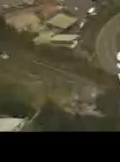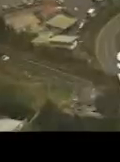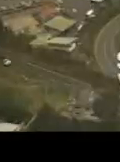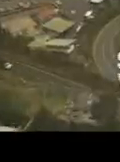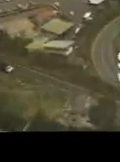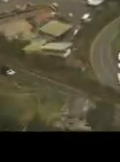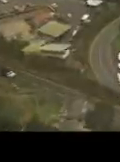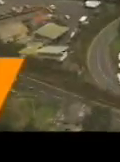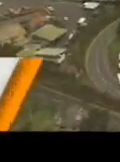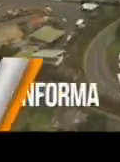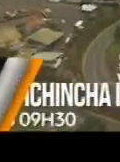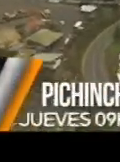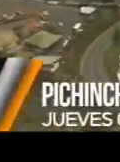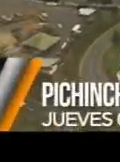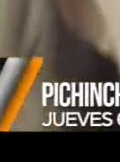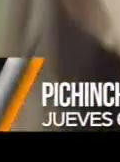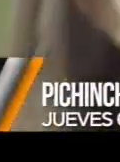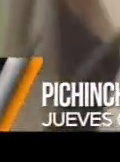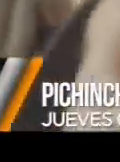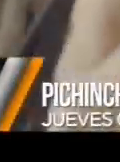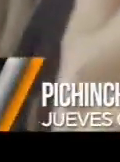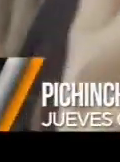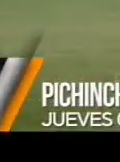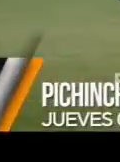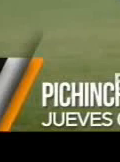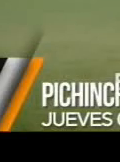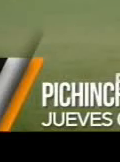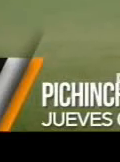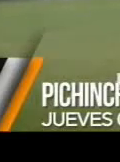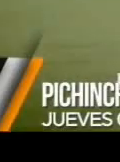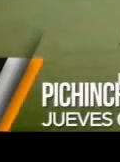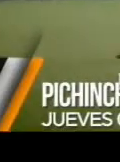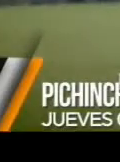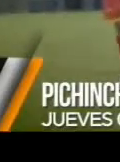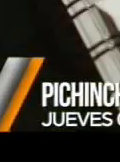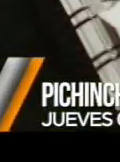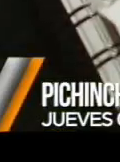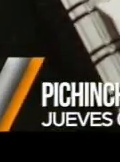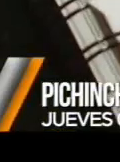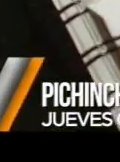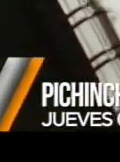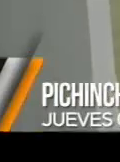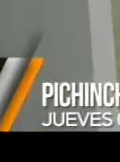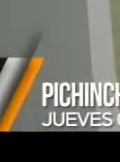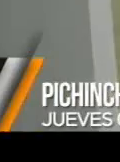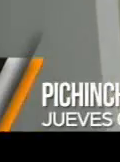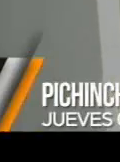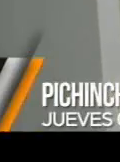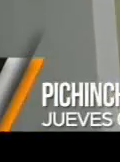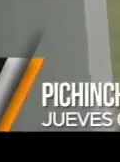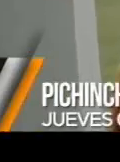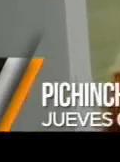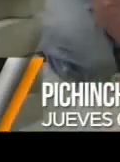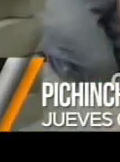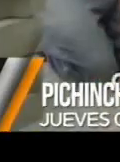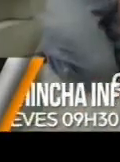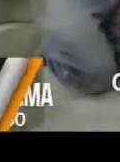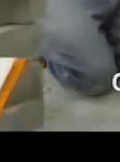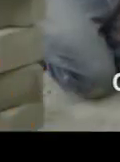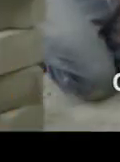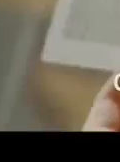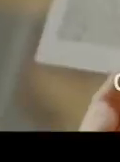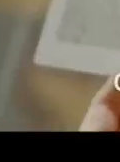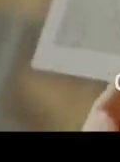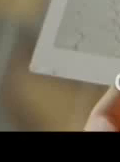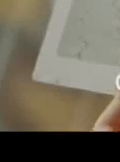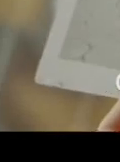la satisfacción de llegar seguro, que nos hacen ver el futuro desde otra perspectiva. Que rescatan el valor de